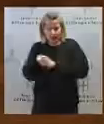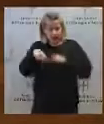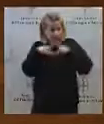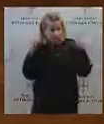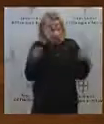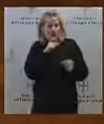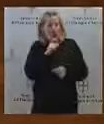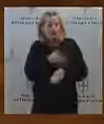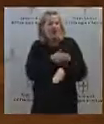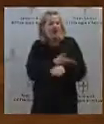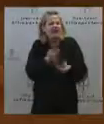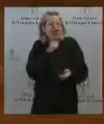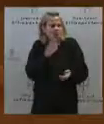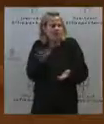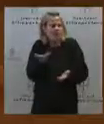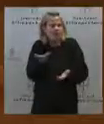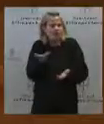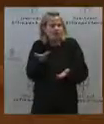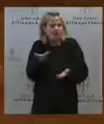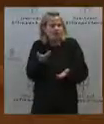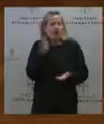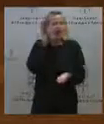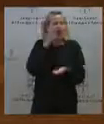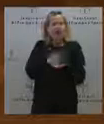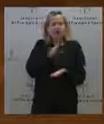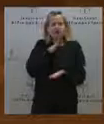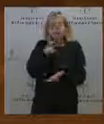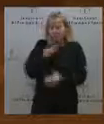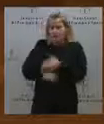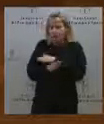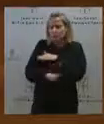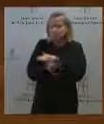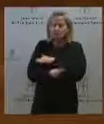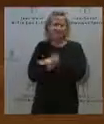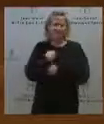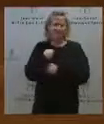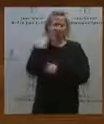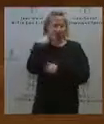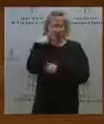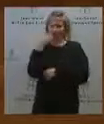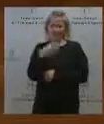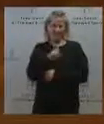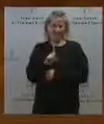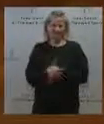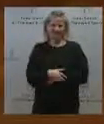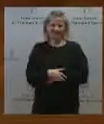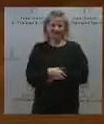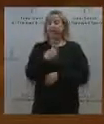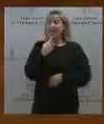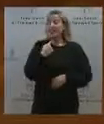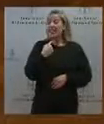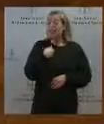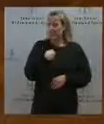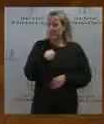Su apuesta por la natalidad no es creíble. Nos dicen que quieren defender la natalidad, los mismos que apoyan que las niñas